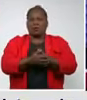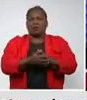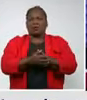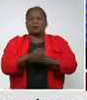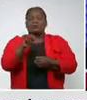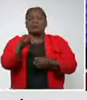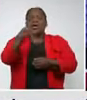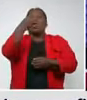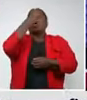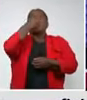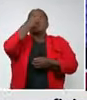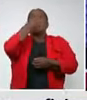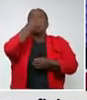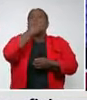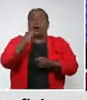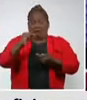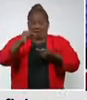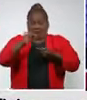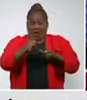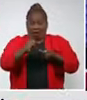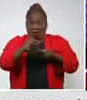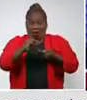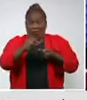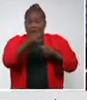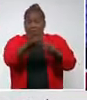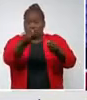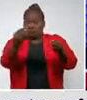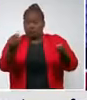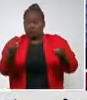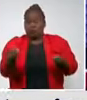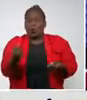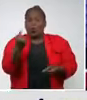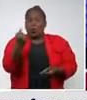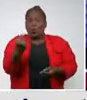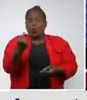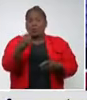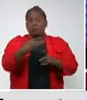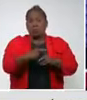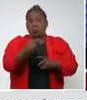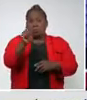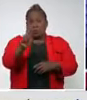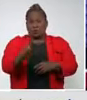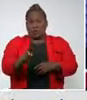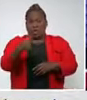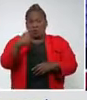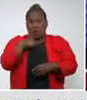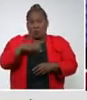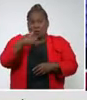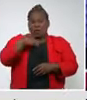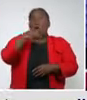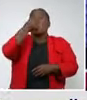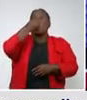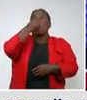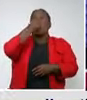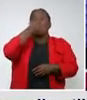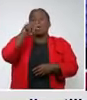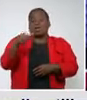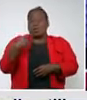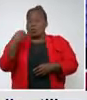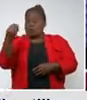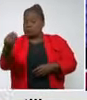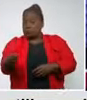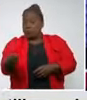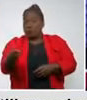administra en un frasquito para cada persona, porque si yo me lo he hecho, tengo el COVID o la COVID y te lo paso a ti, pues